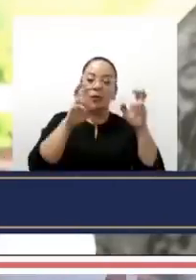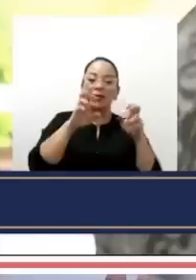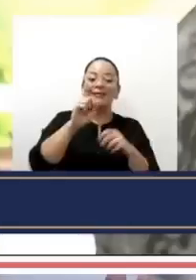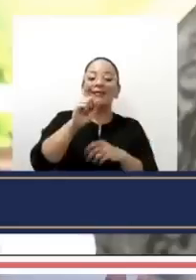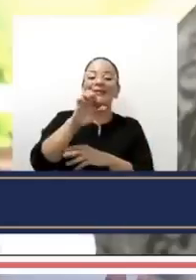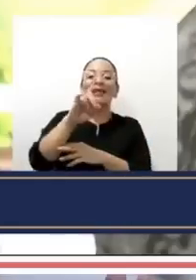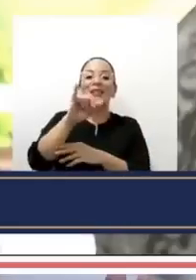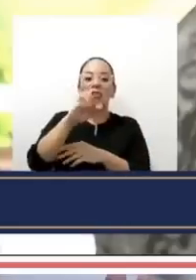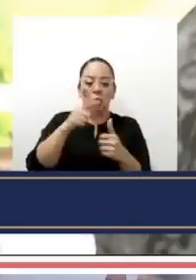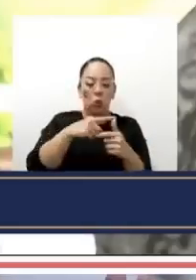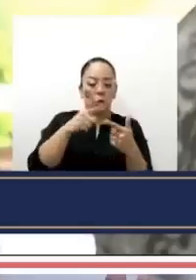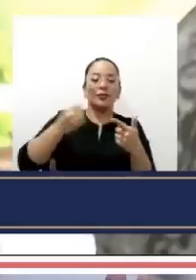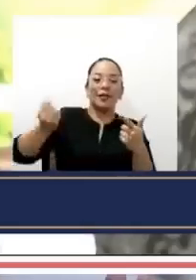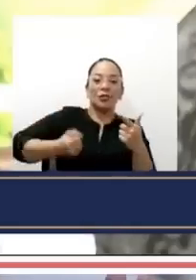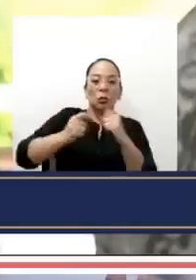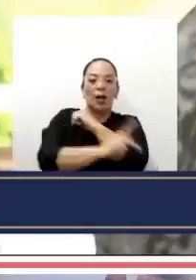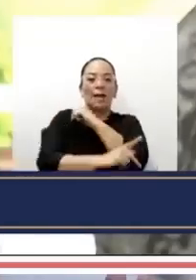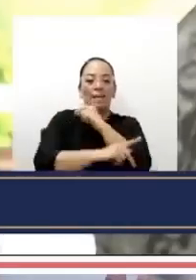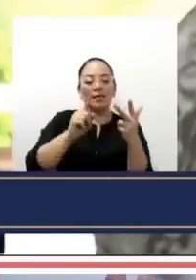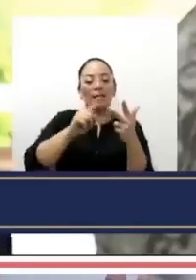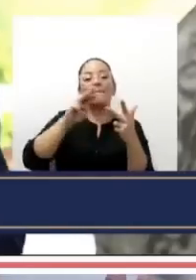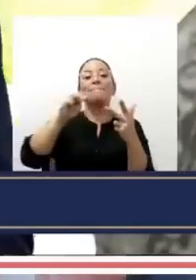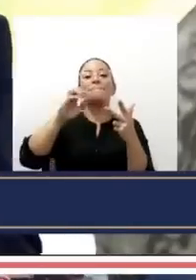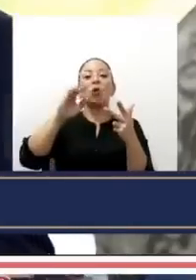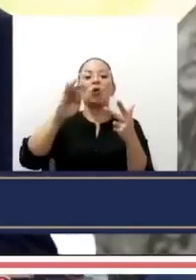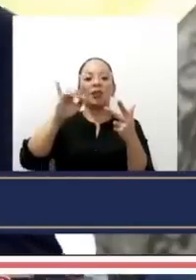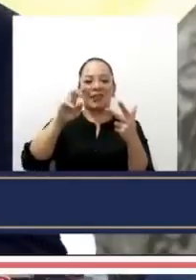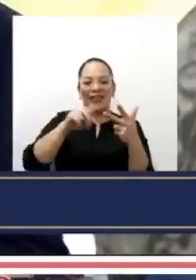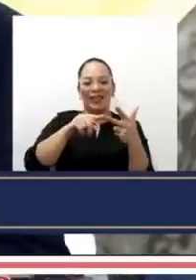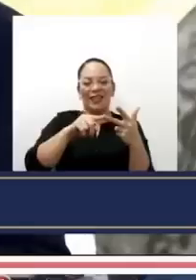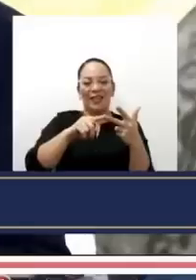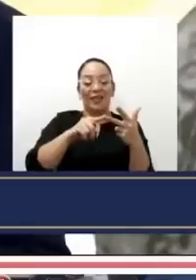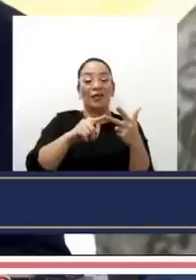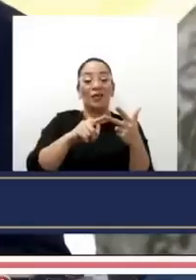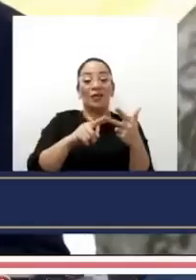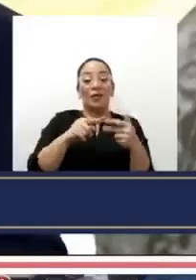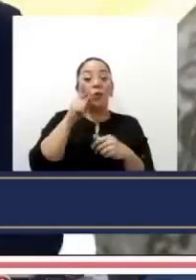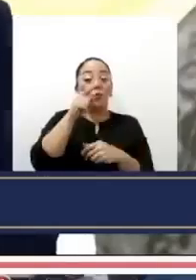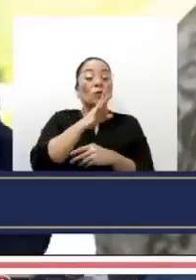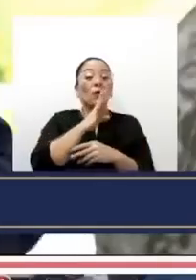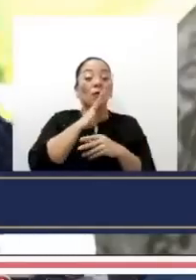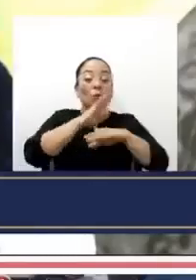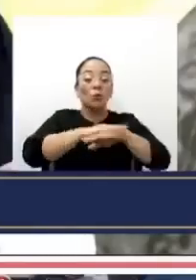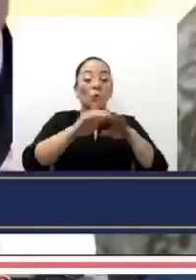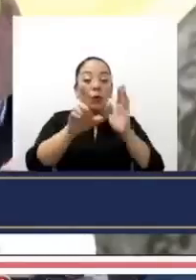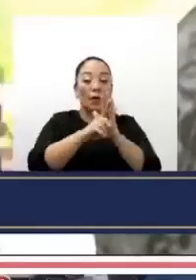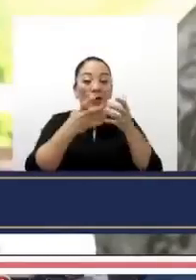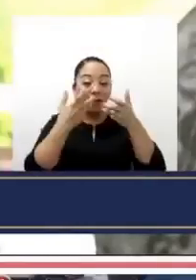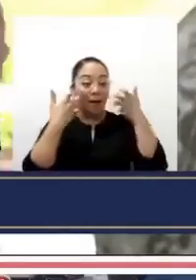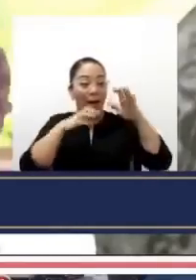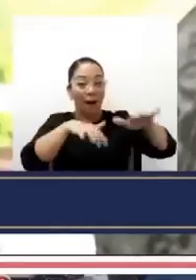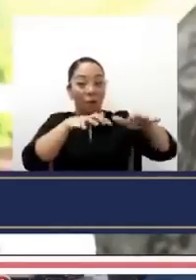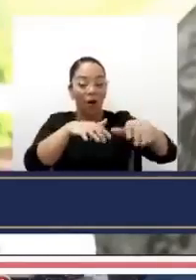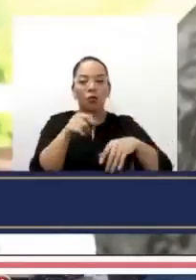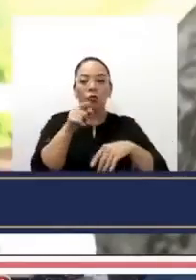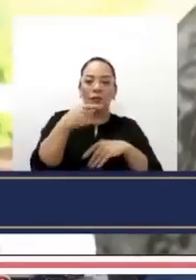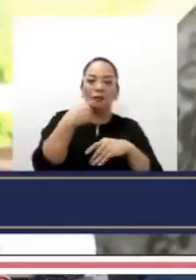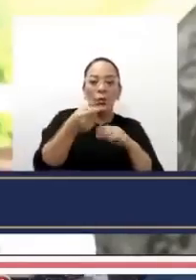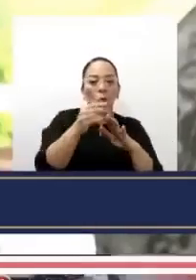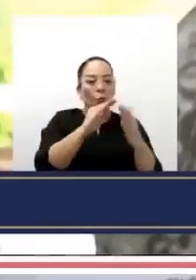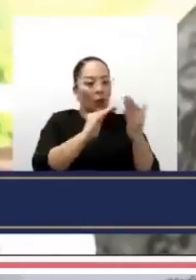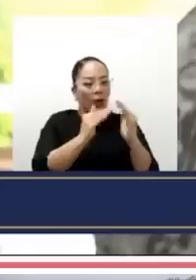sedición, traición a la patria y motín. Porque usted cuando habló de la ley Jaguar, que le dijo que el pueblo iba a tener que